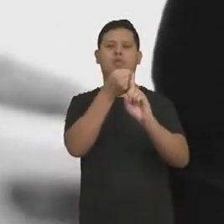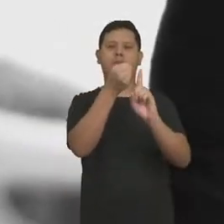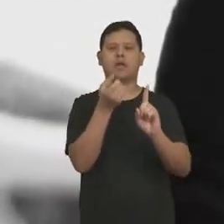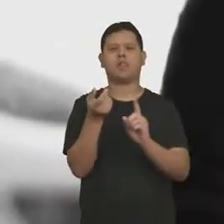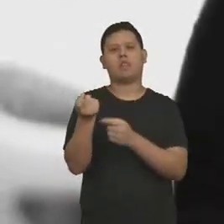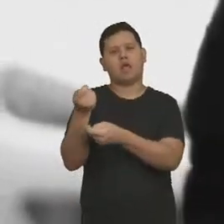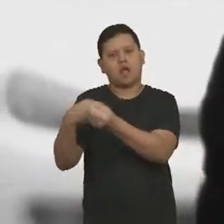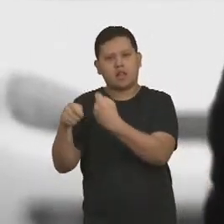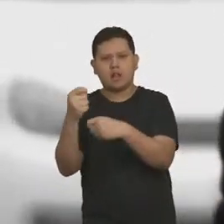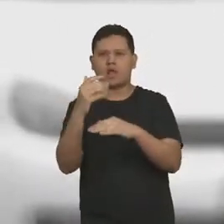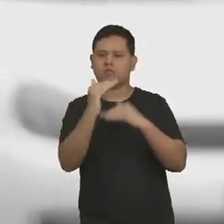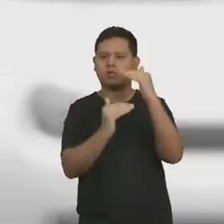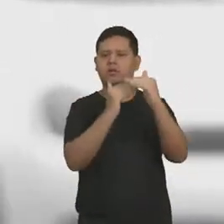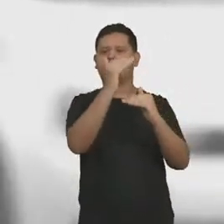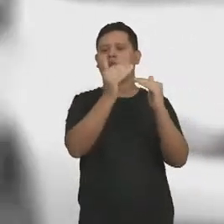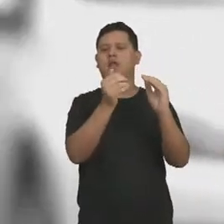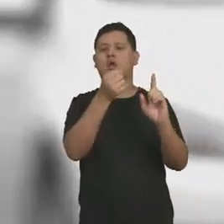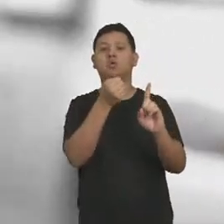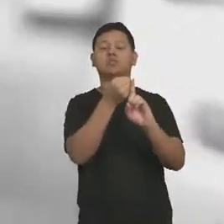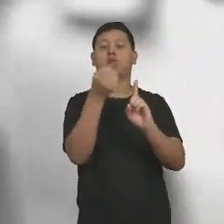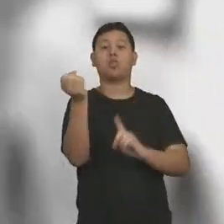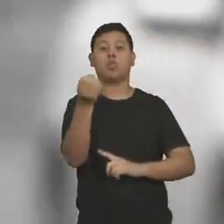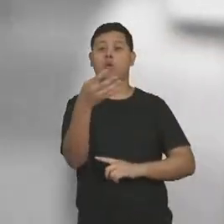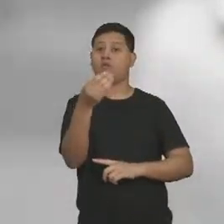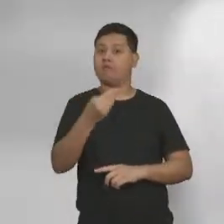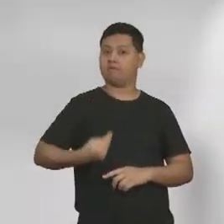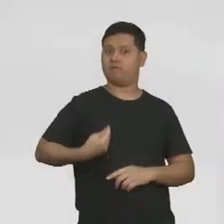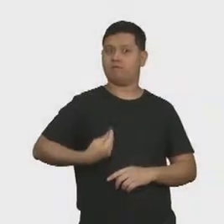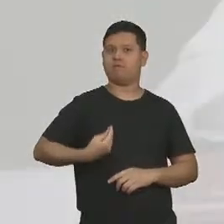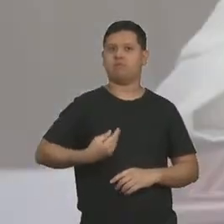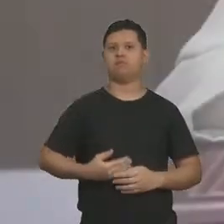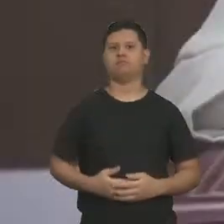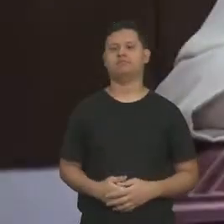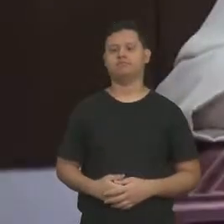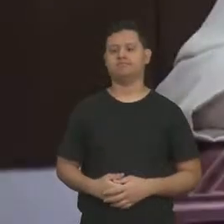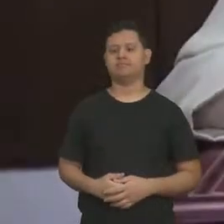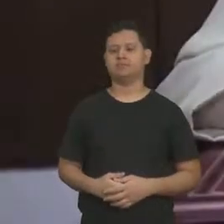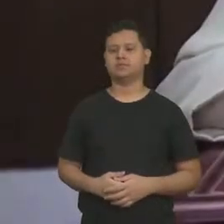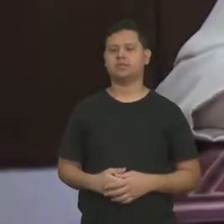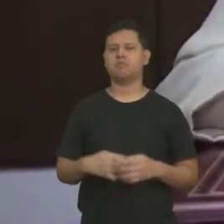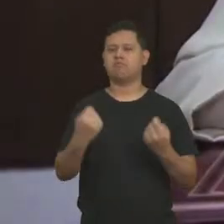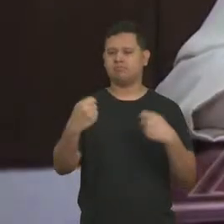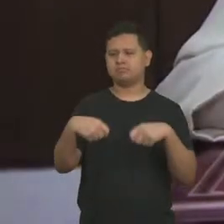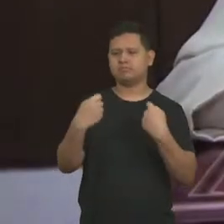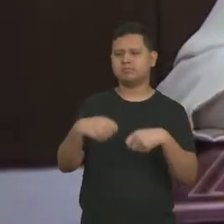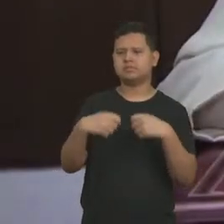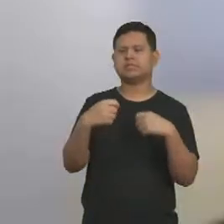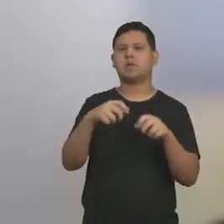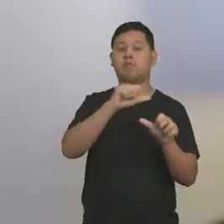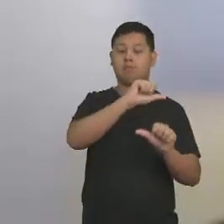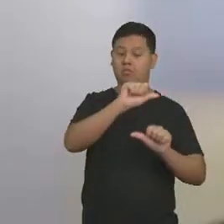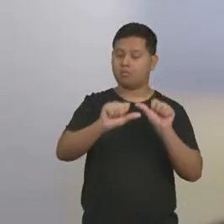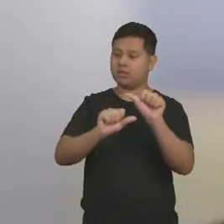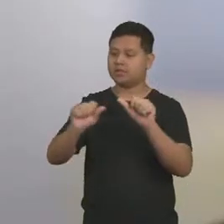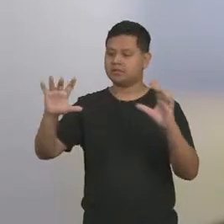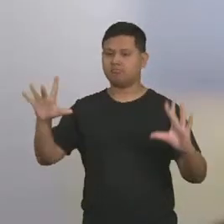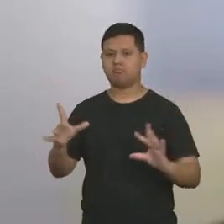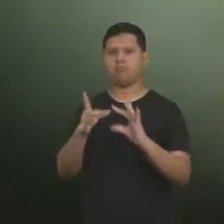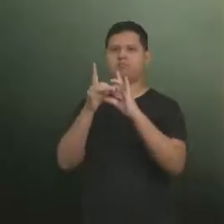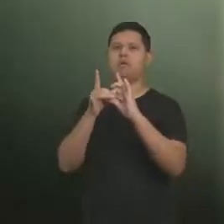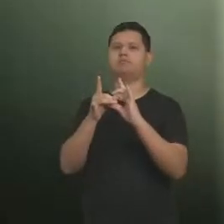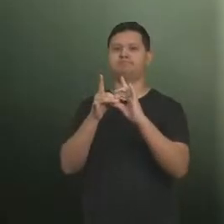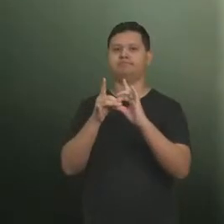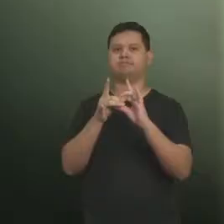el progreso, concibiendo un nuevo estilo de vida. Porque necesitamos una conversión que nos una